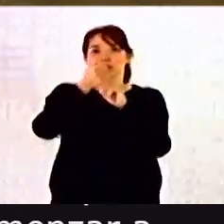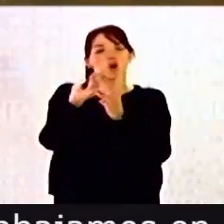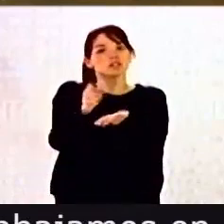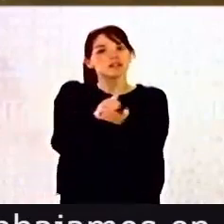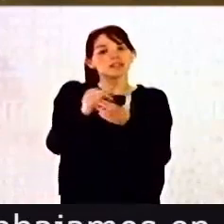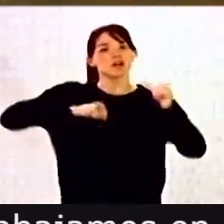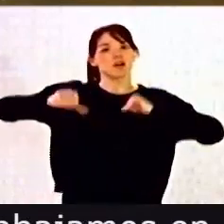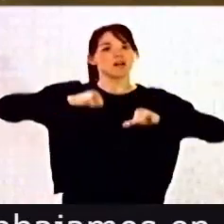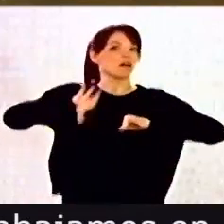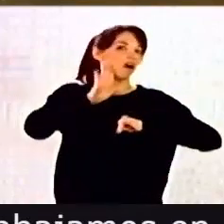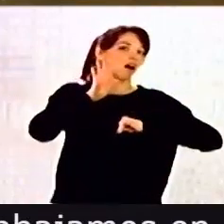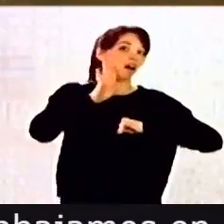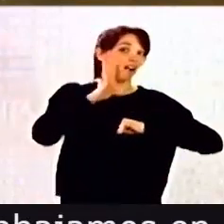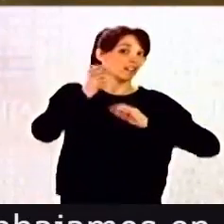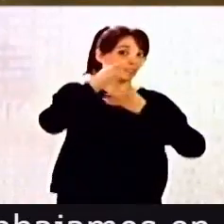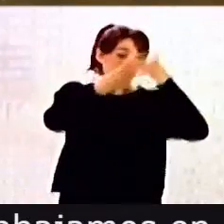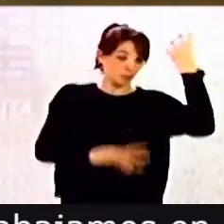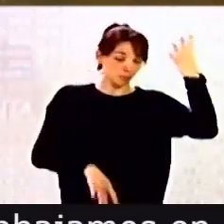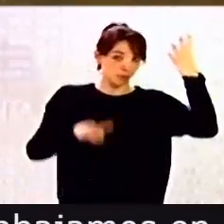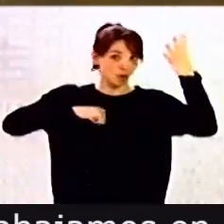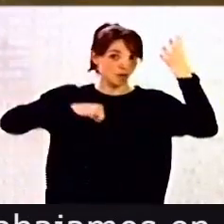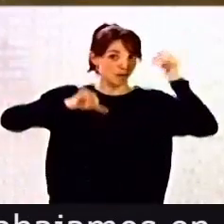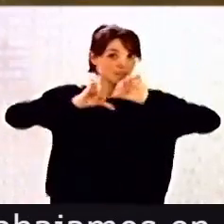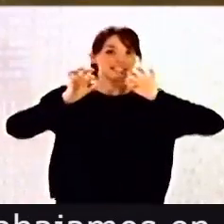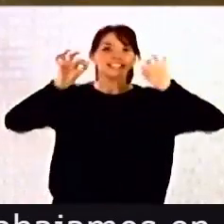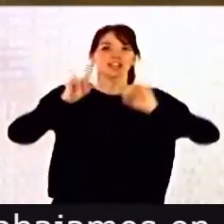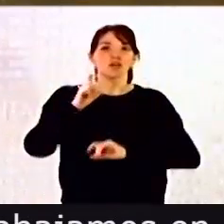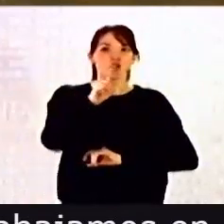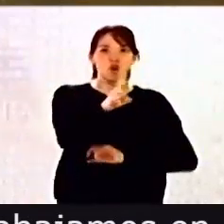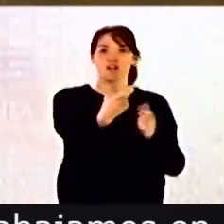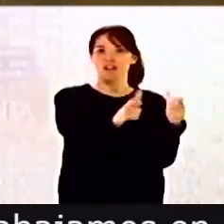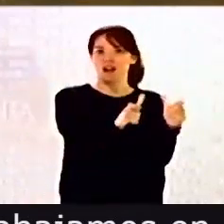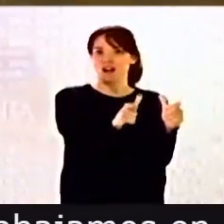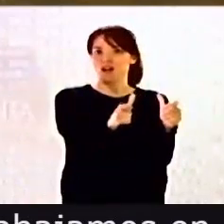quirúrgicas programadas del ámbito de la oncología.